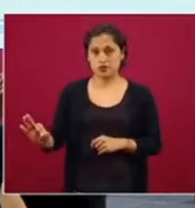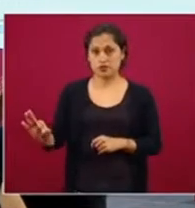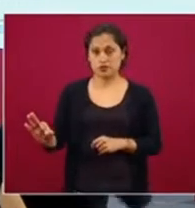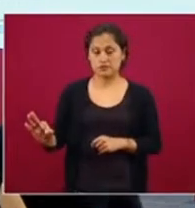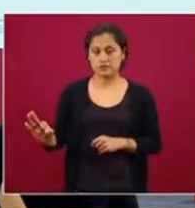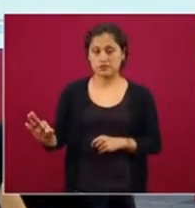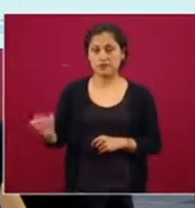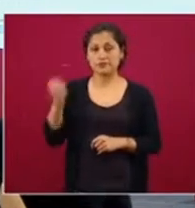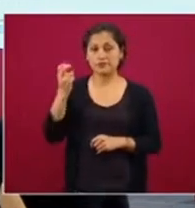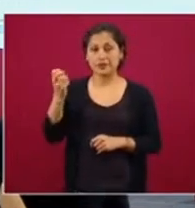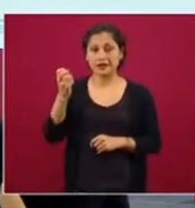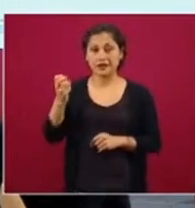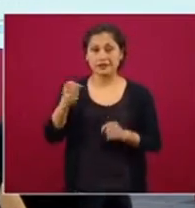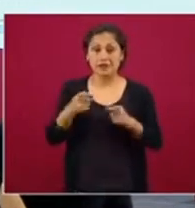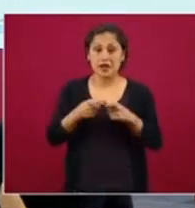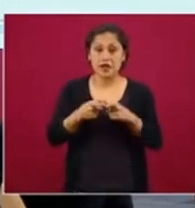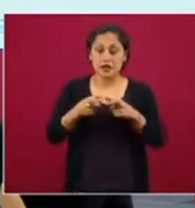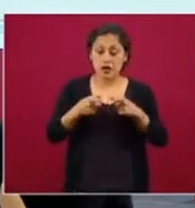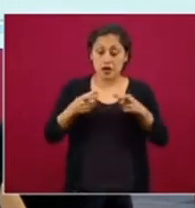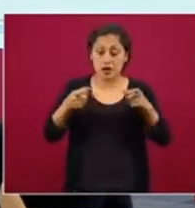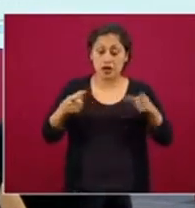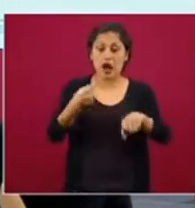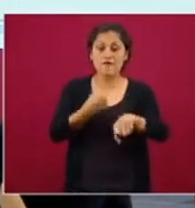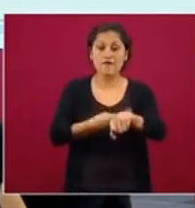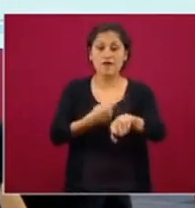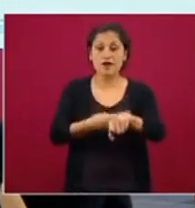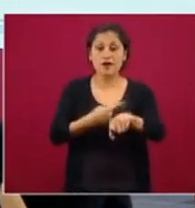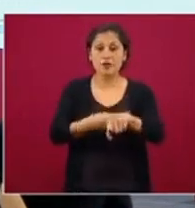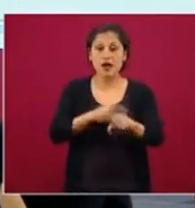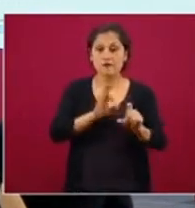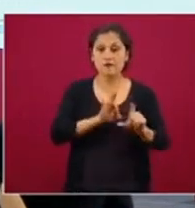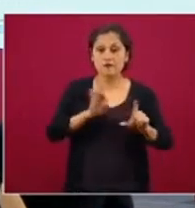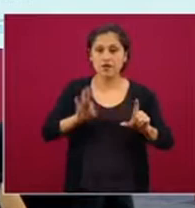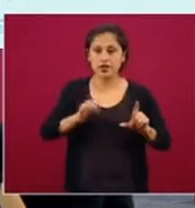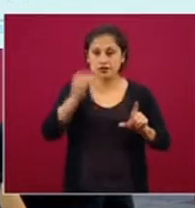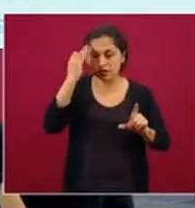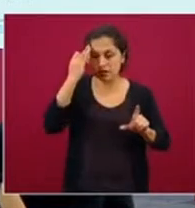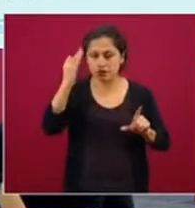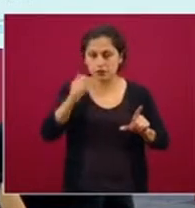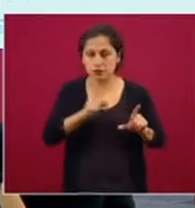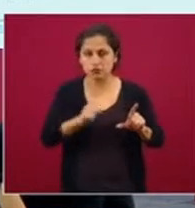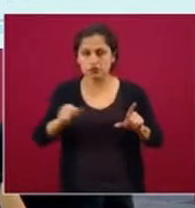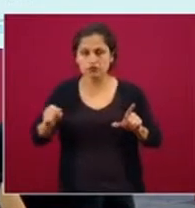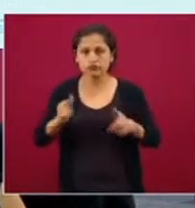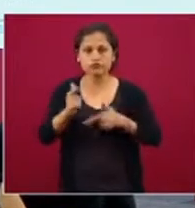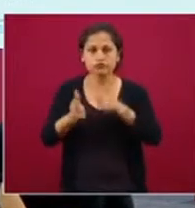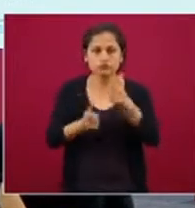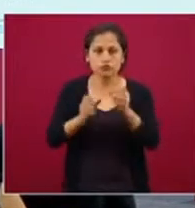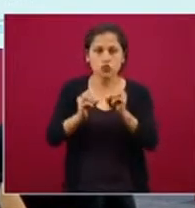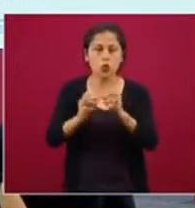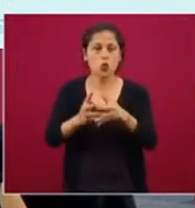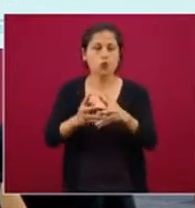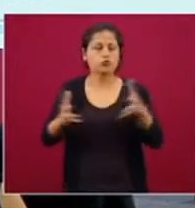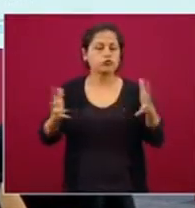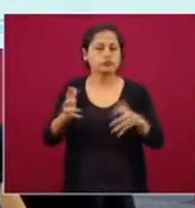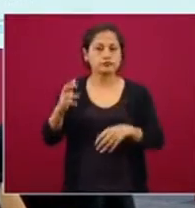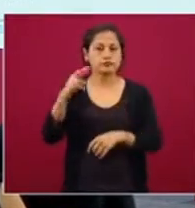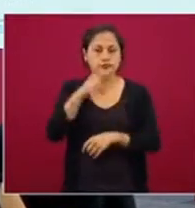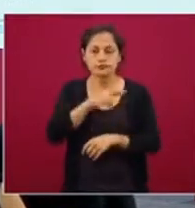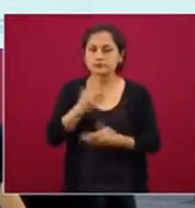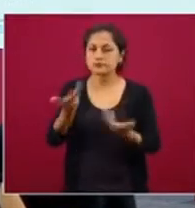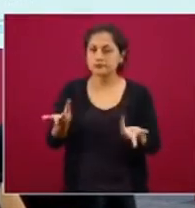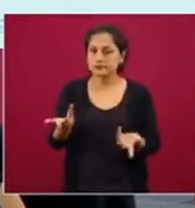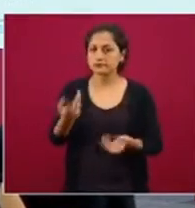velocidad a la que crece la epidemia hoy en México. Cuando hemos dicho, con toda certeza,